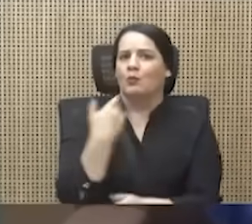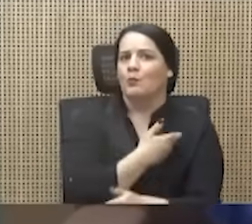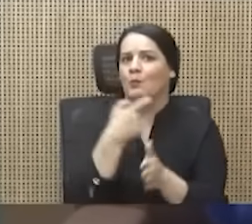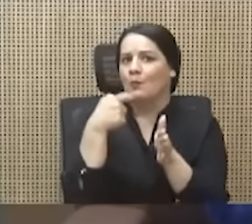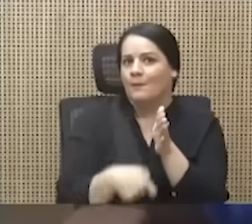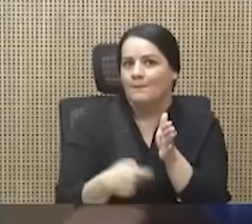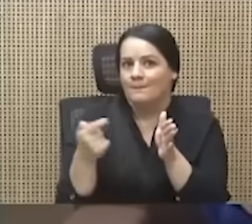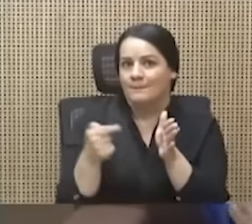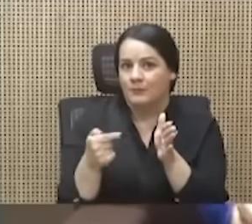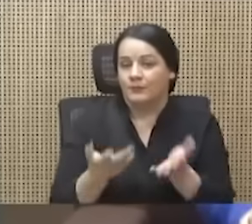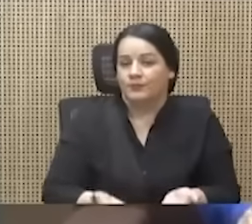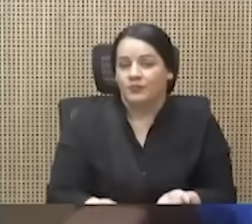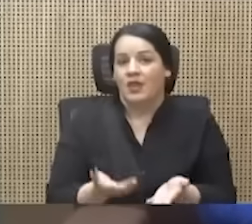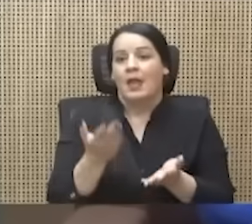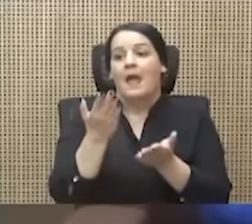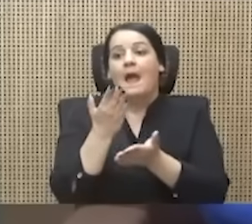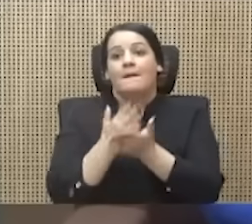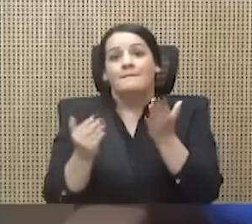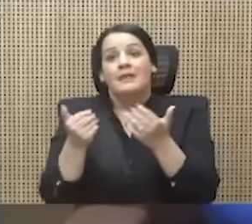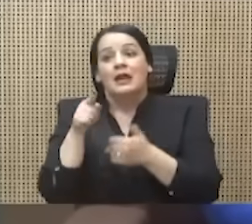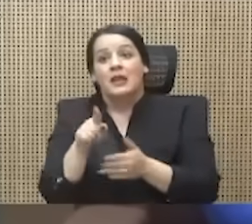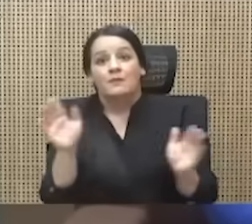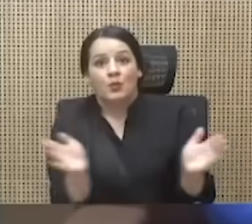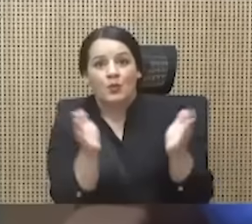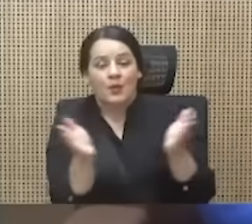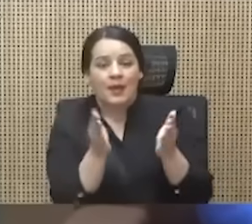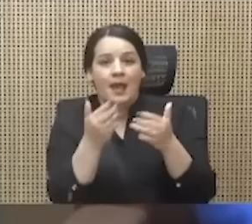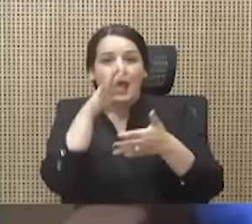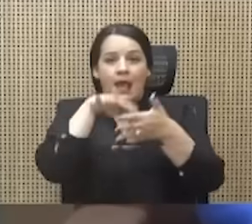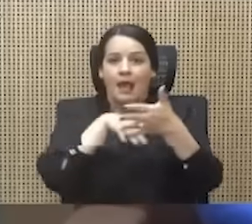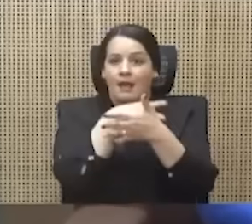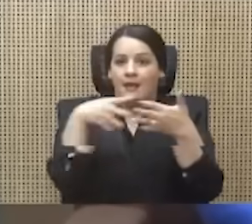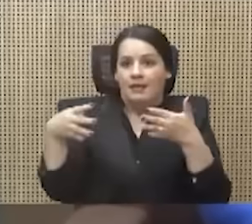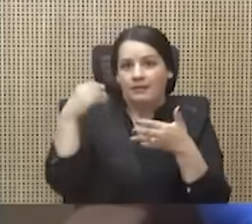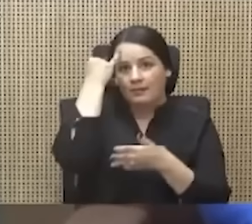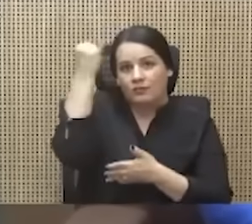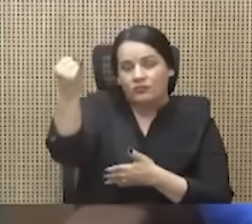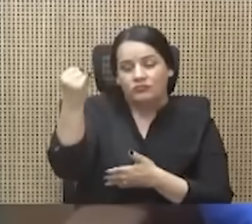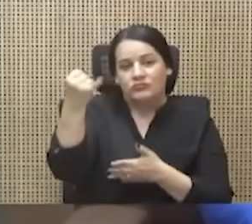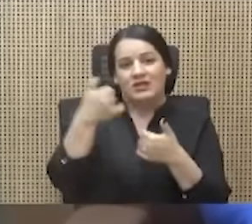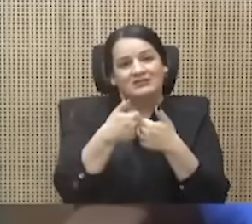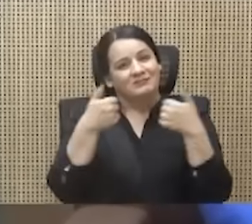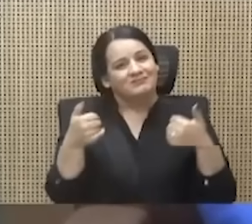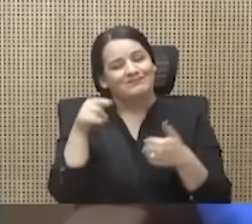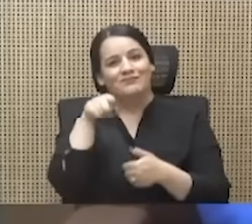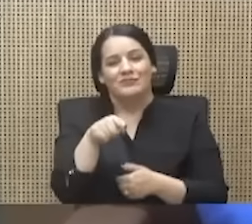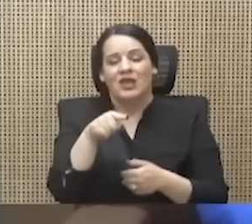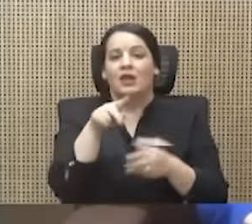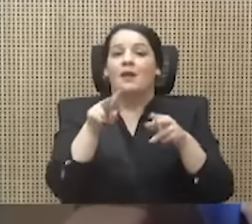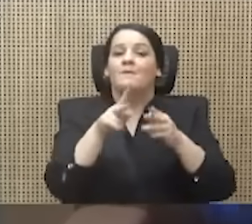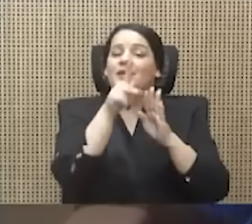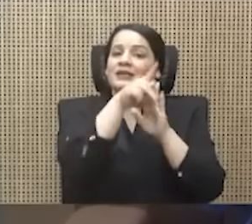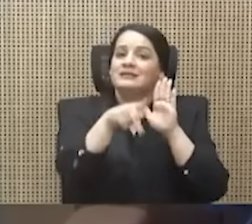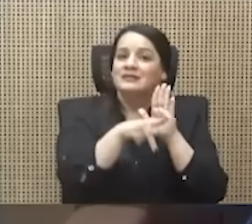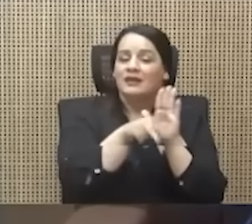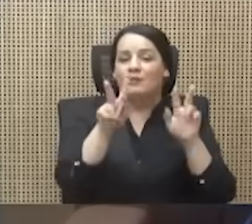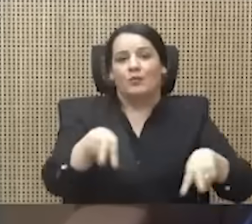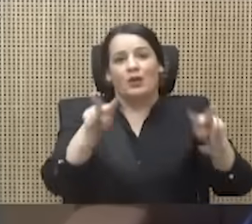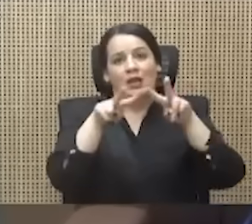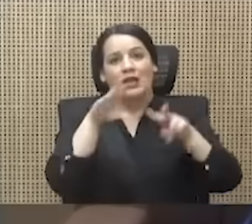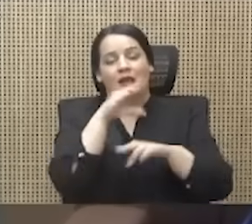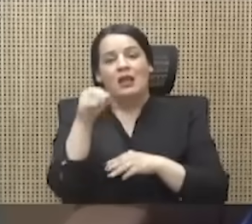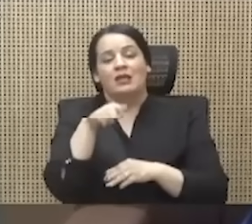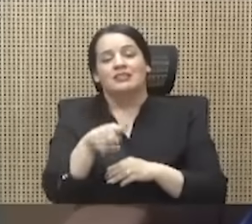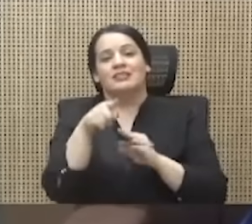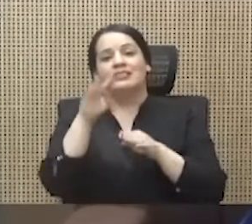impuestos? Aparte de promover una agenda ideológica ajena a nuestros principios y valores, como cursos gratuitos sobre terapia afirmativa